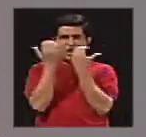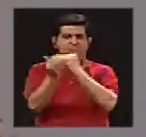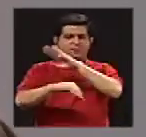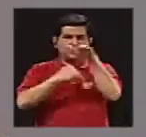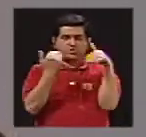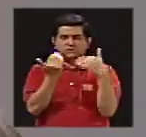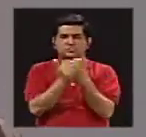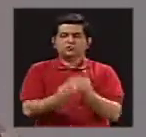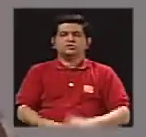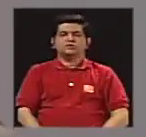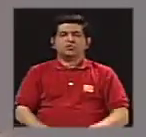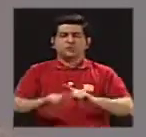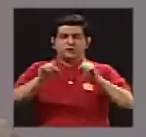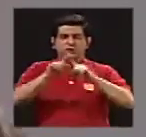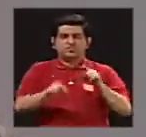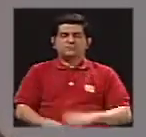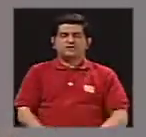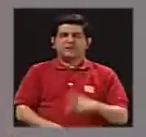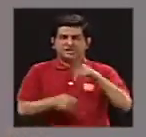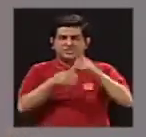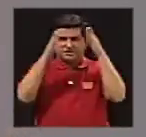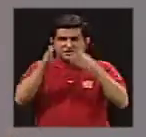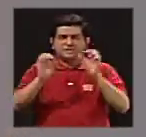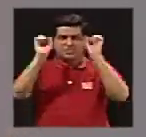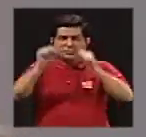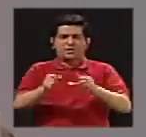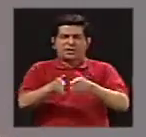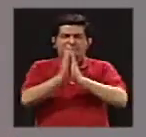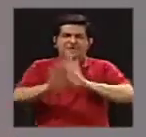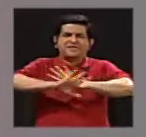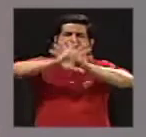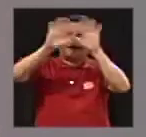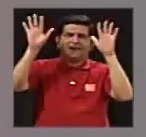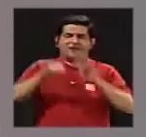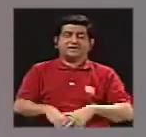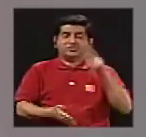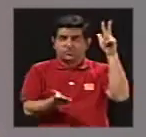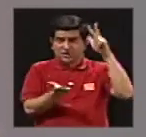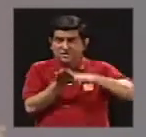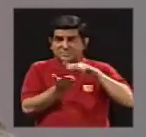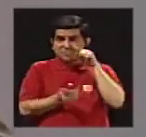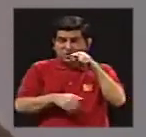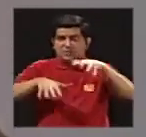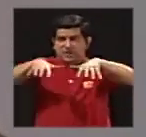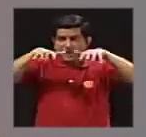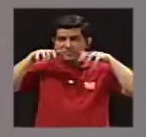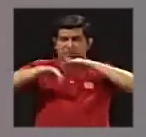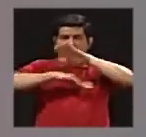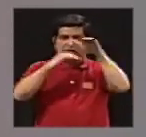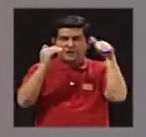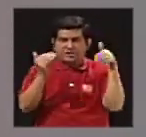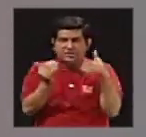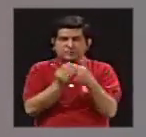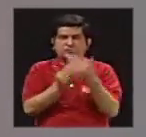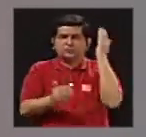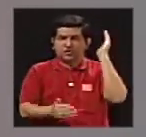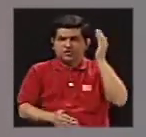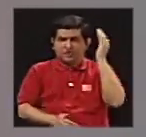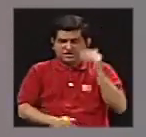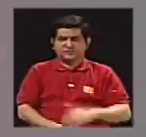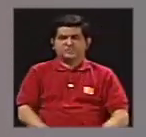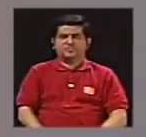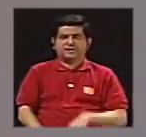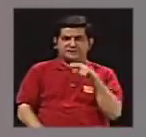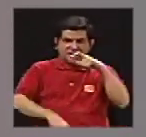congresistas tendrán derecho a referirse y que se la aclare sobre esa ponencia y si es aprobada ahí todo las ponencias que sean